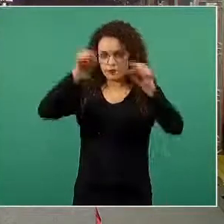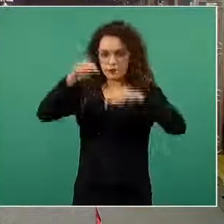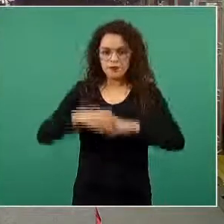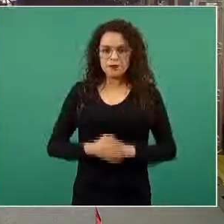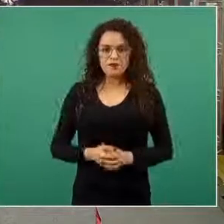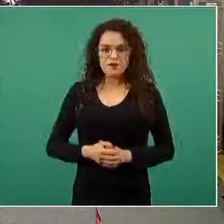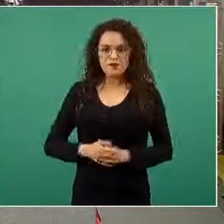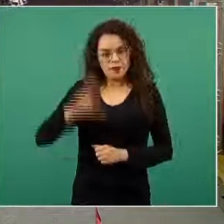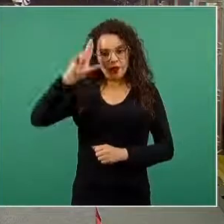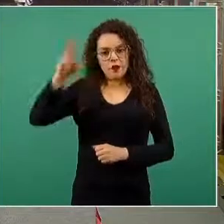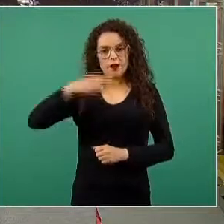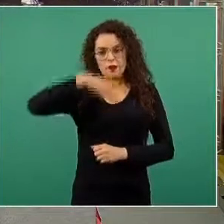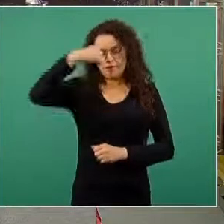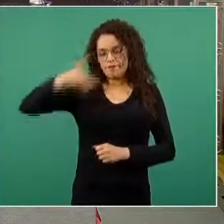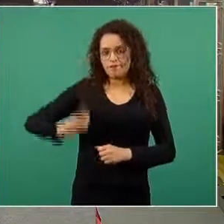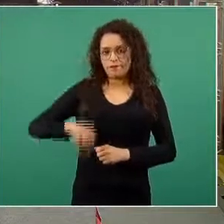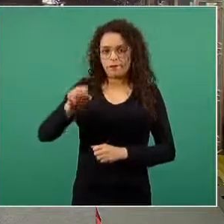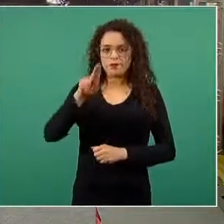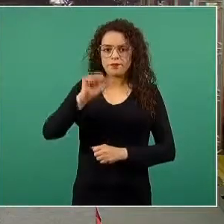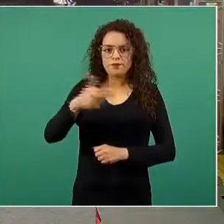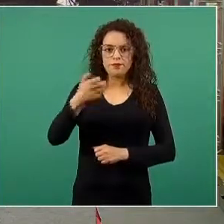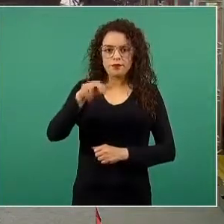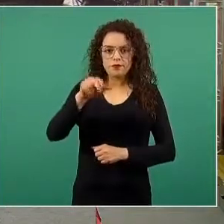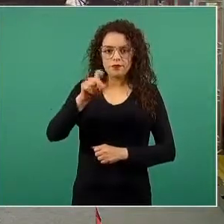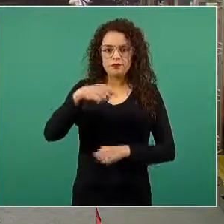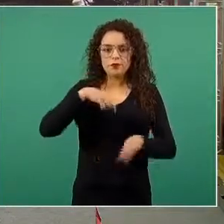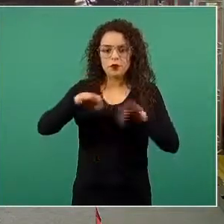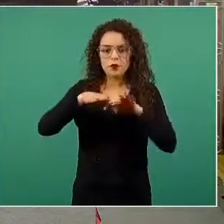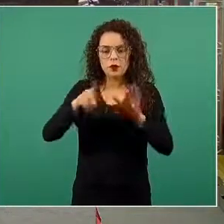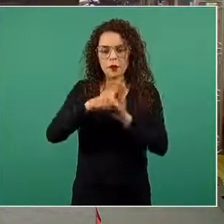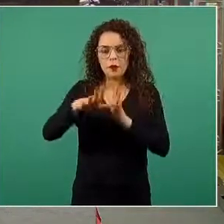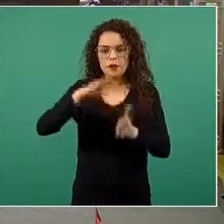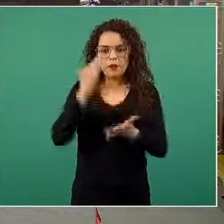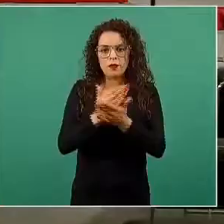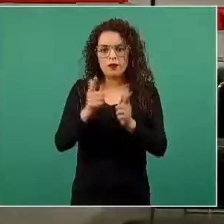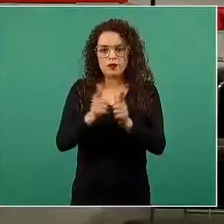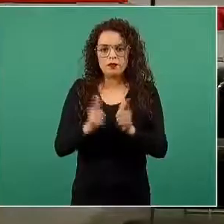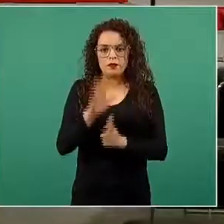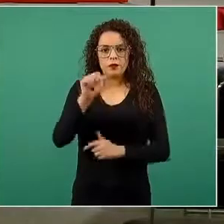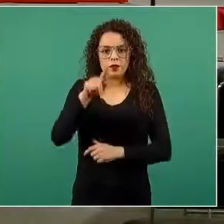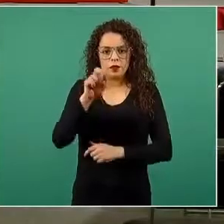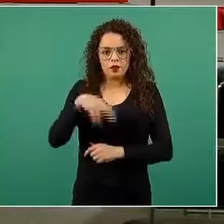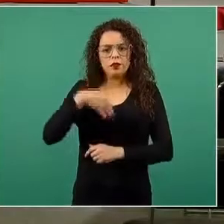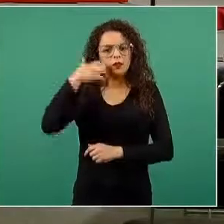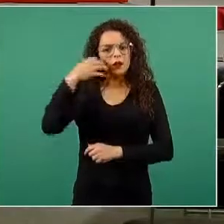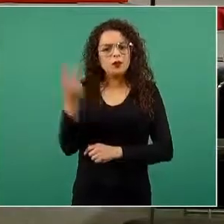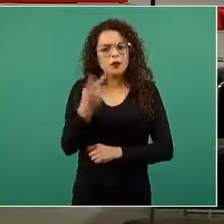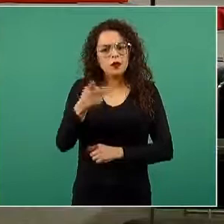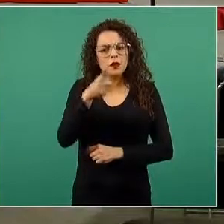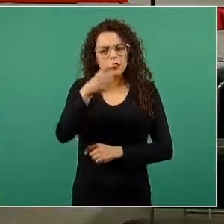¿Qué tal? Muy buenas noches. Juan Hernández, de Diario Basta, de Grupo Cantón. Para el secretario de Salud de Oaxaca.